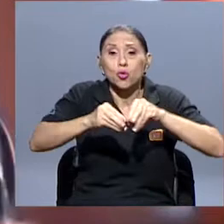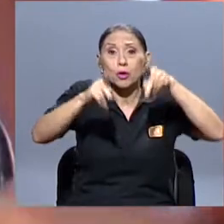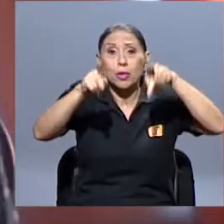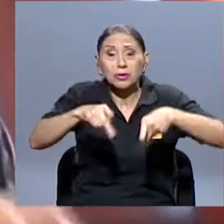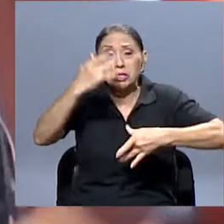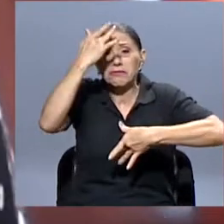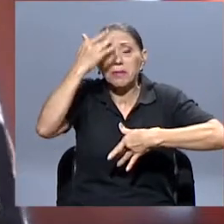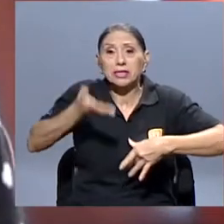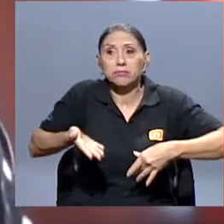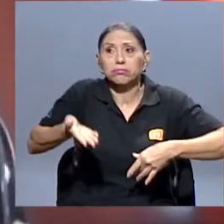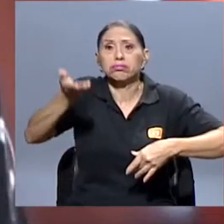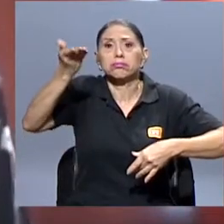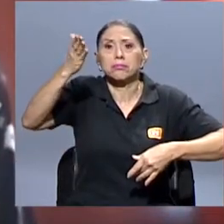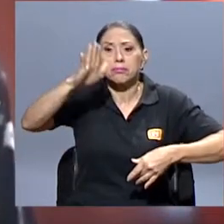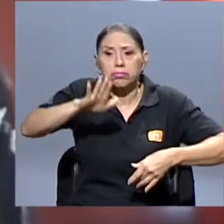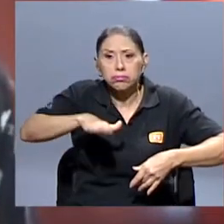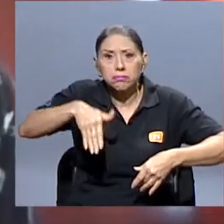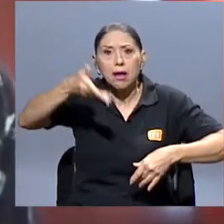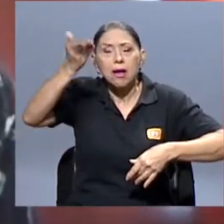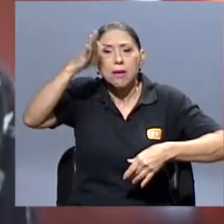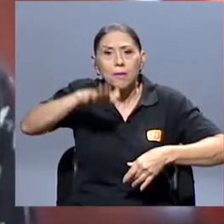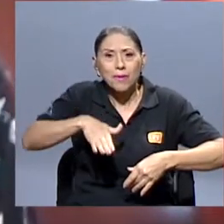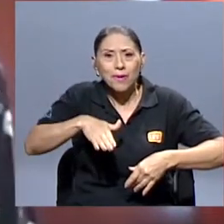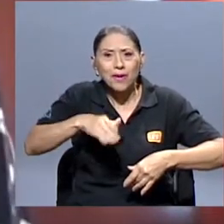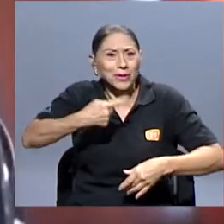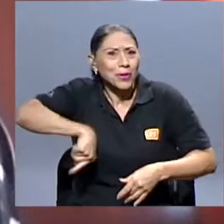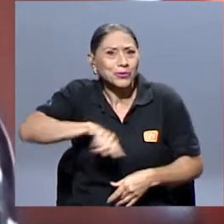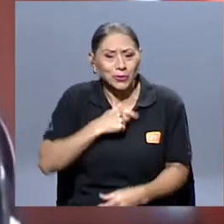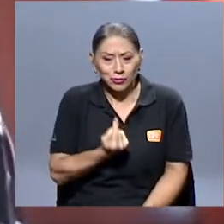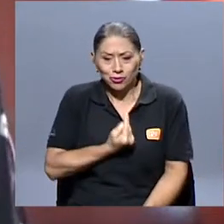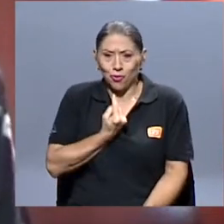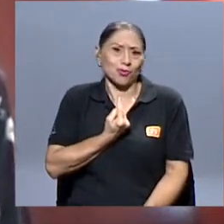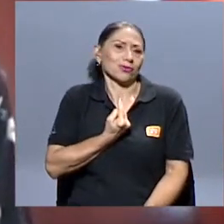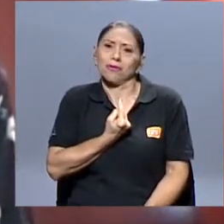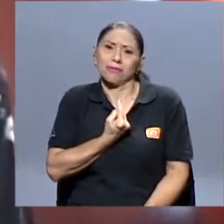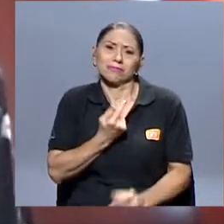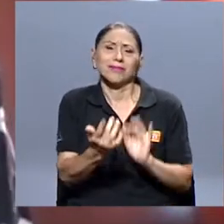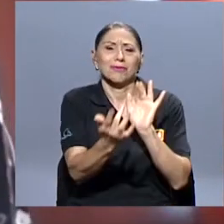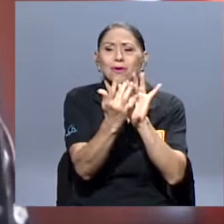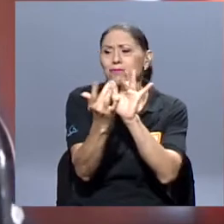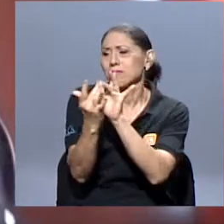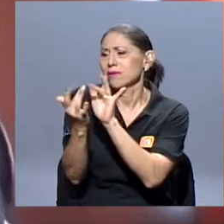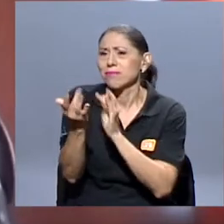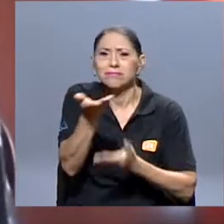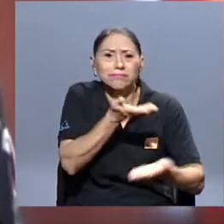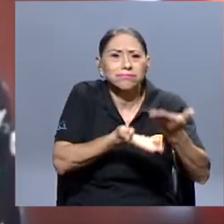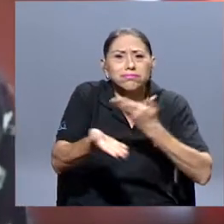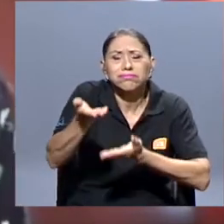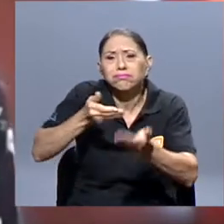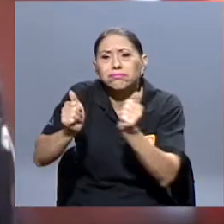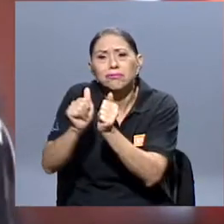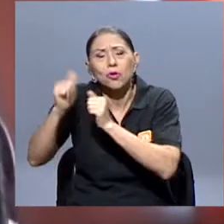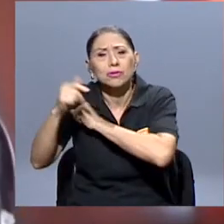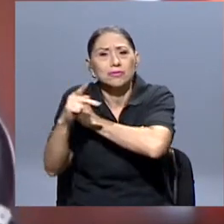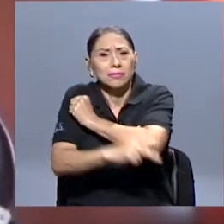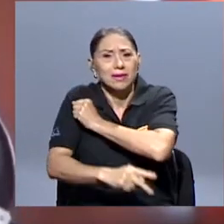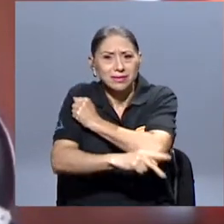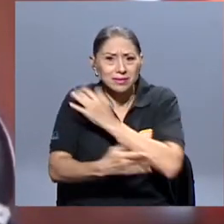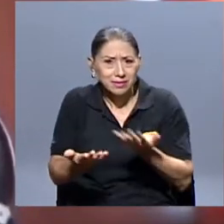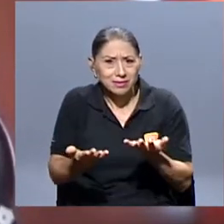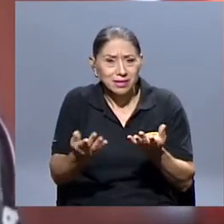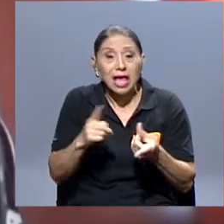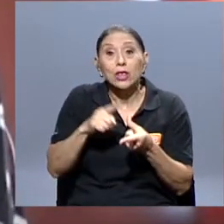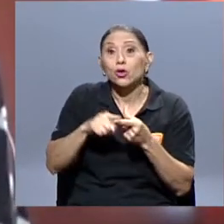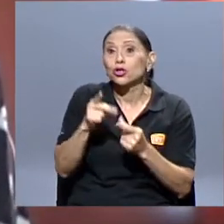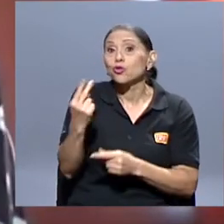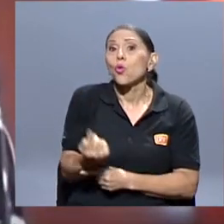debido precisamente a que no estamos aislados, no somos islas. Y por eso sucede, ¿verdad? El único caso que es excepcional es Nueva